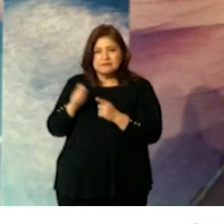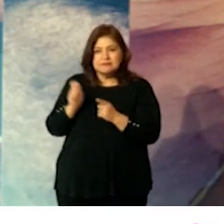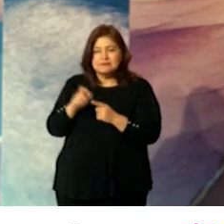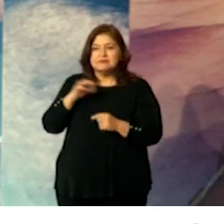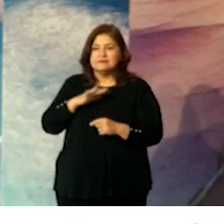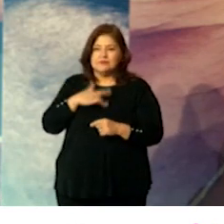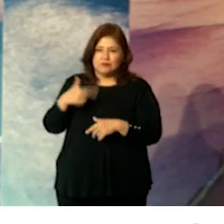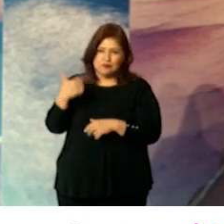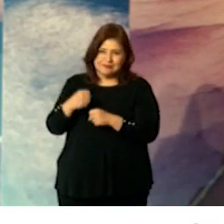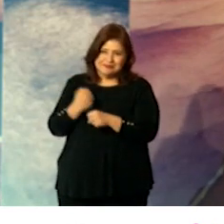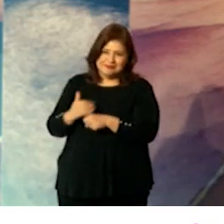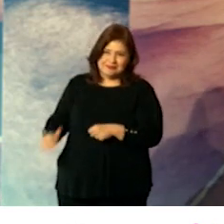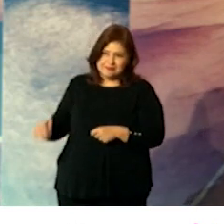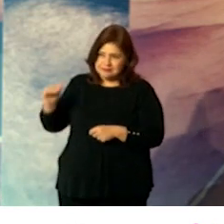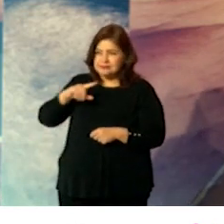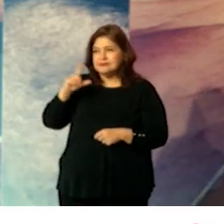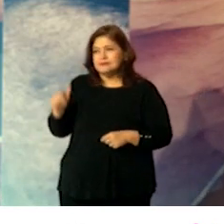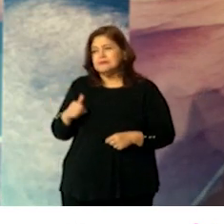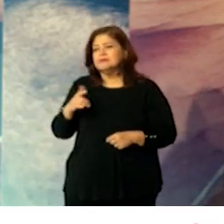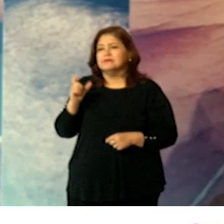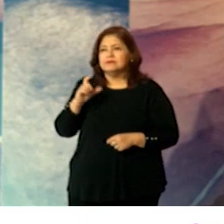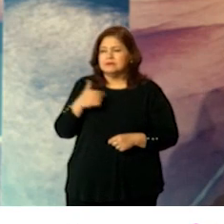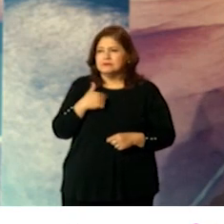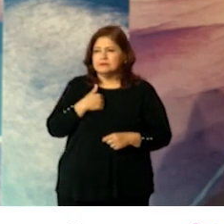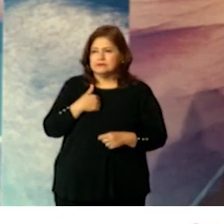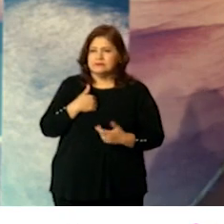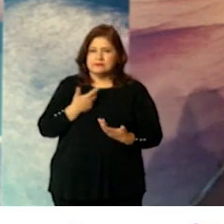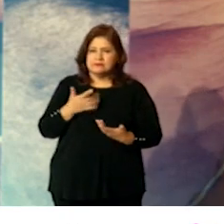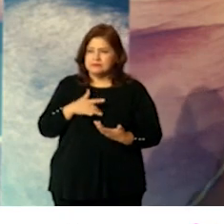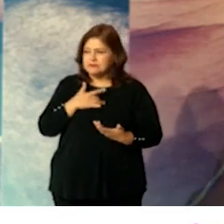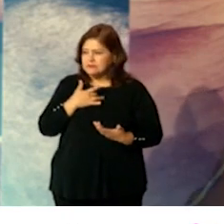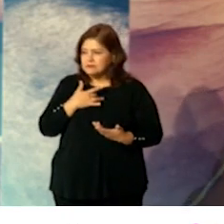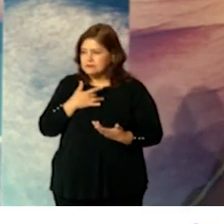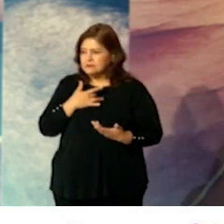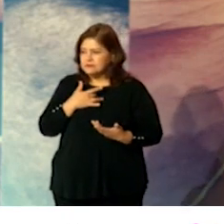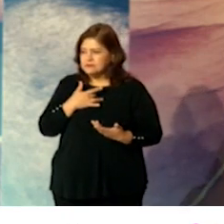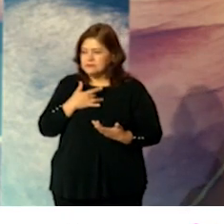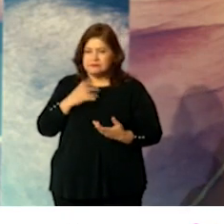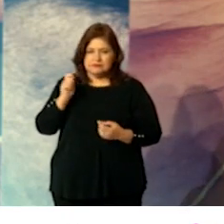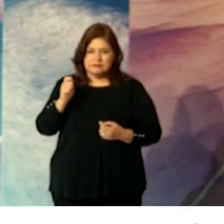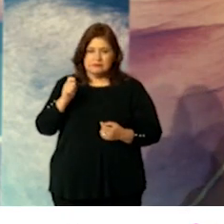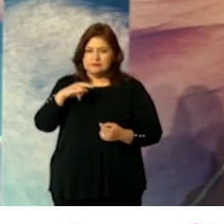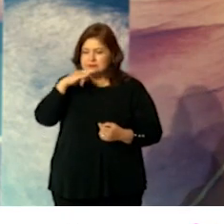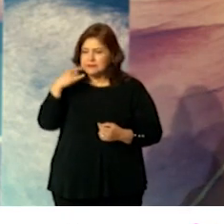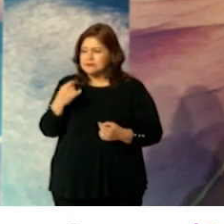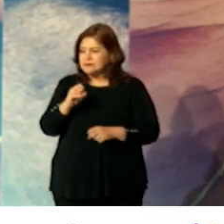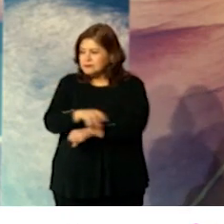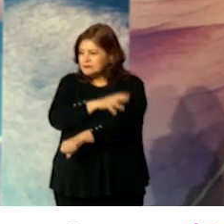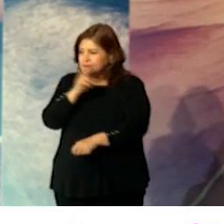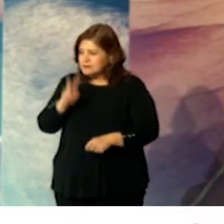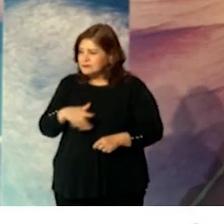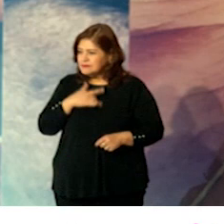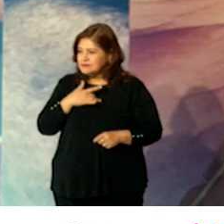insulina. Y pasa que cuando llegó la bomba de insulina a Chile, yo estaba muy emocionada, me acuerdo perfectamente de